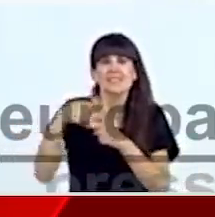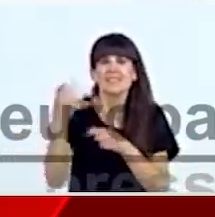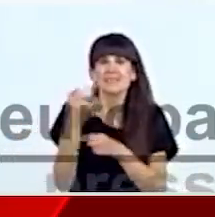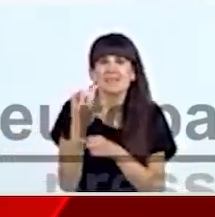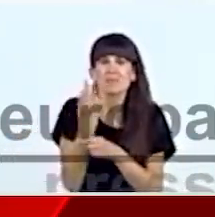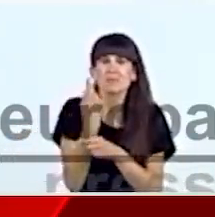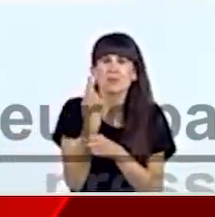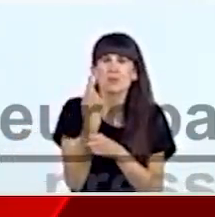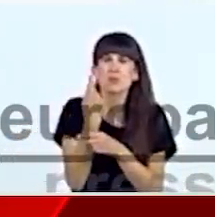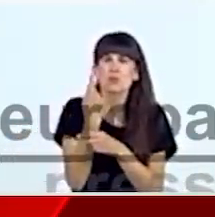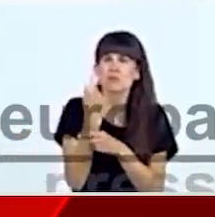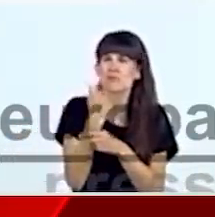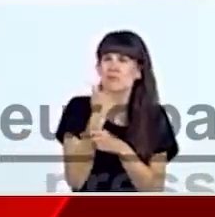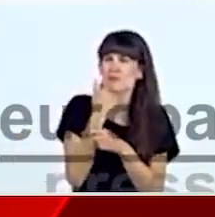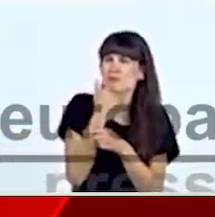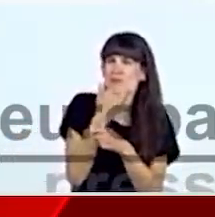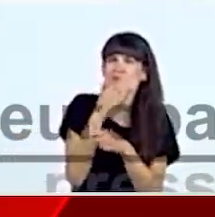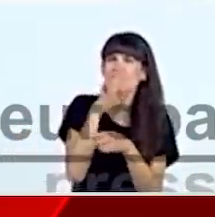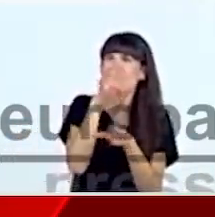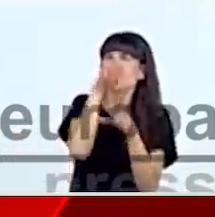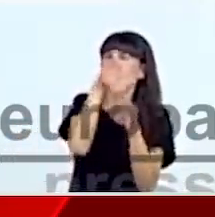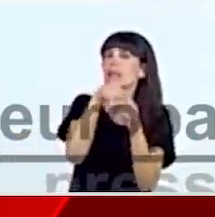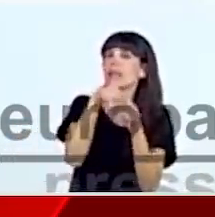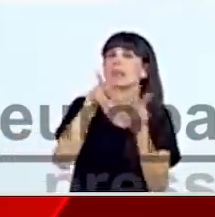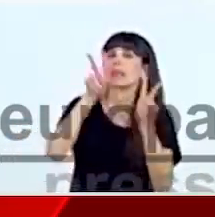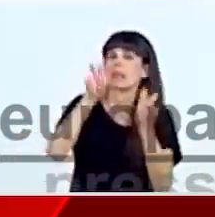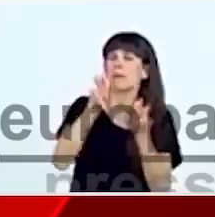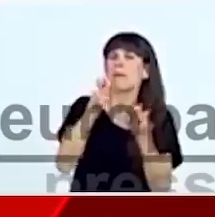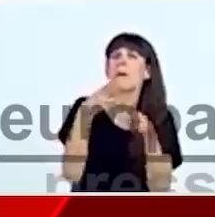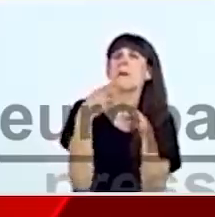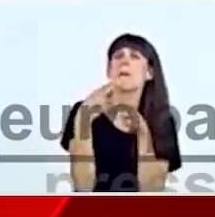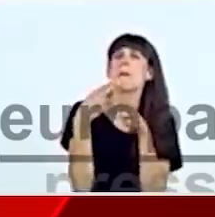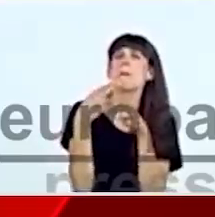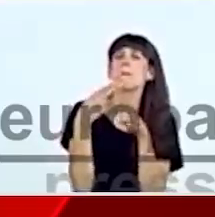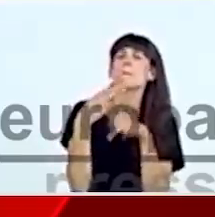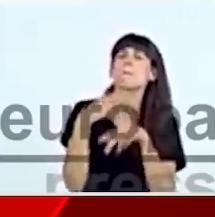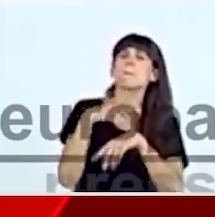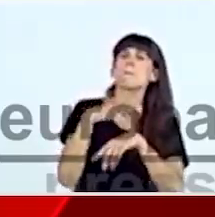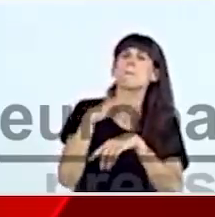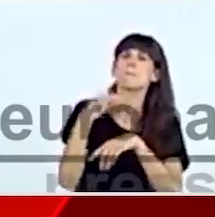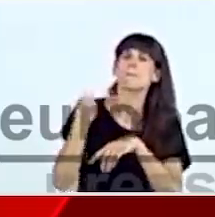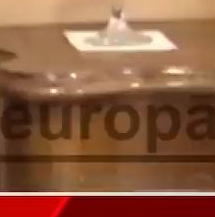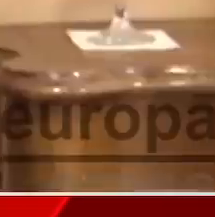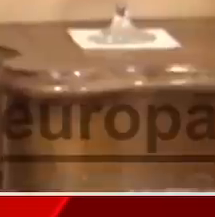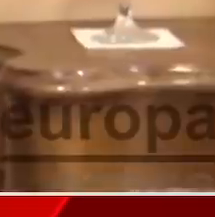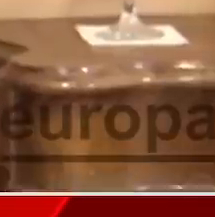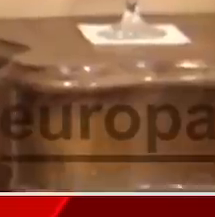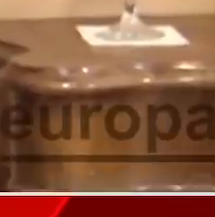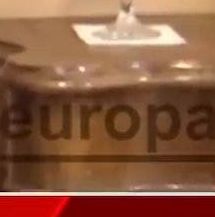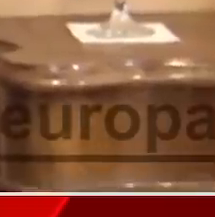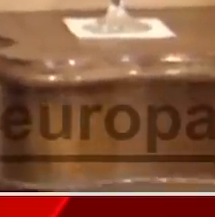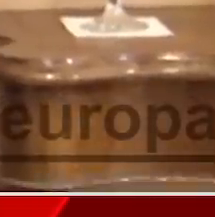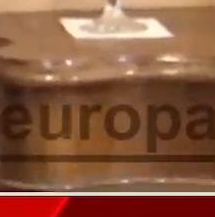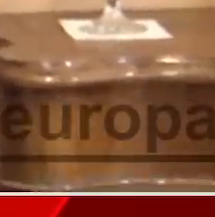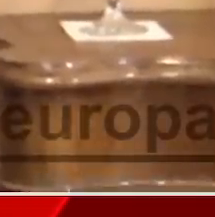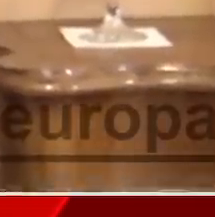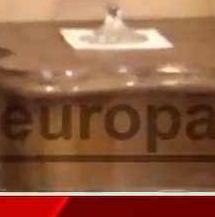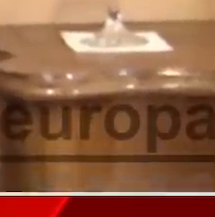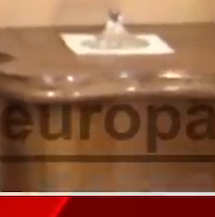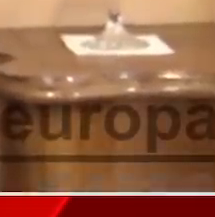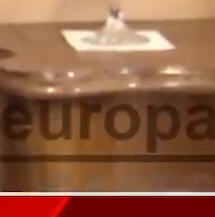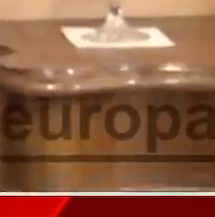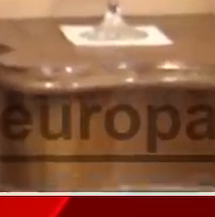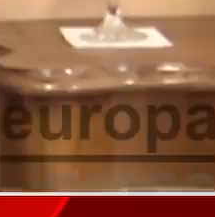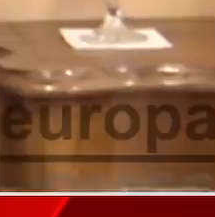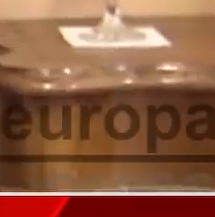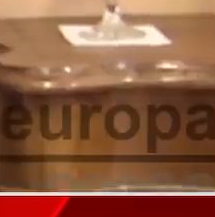el dinero llega podemos llegar de las propias donaciones de los diputados pero en vez de quedarse dentro del propio partido para utilizarlo en necesidades electorales las necesidades